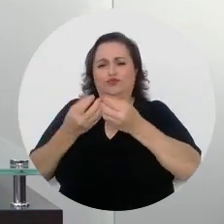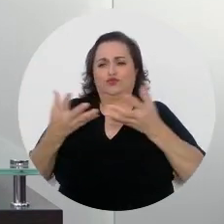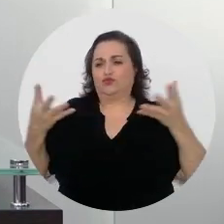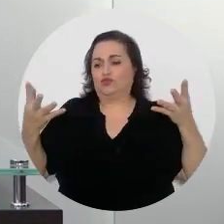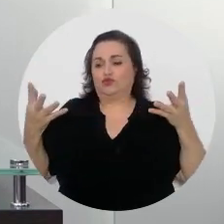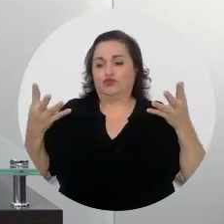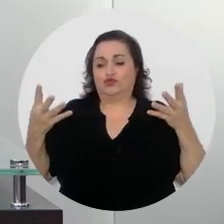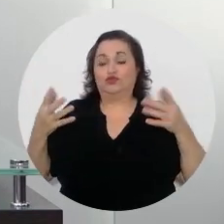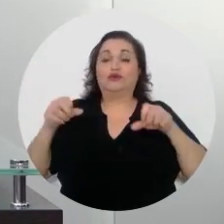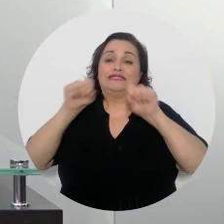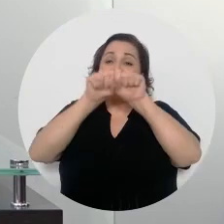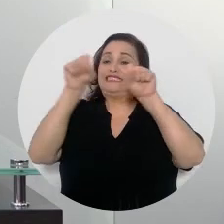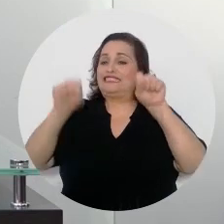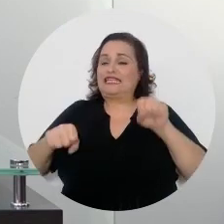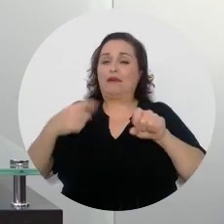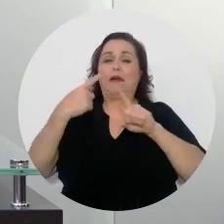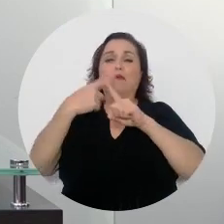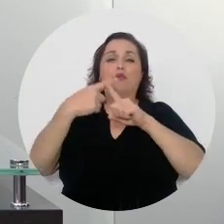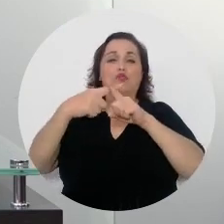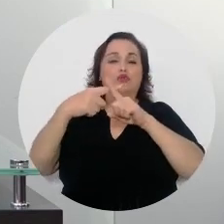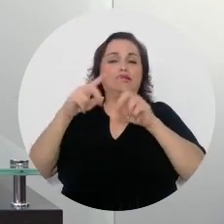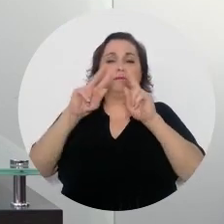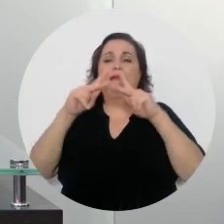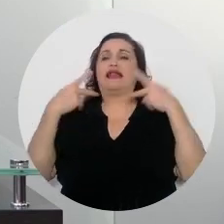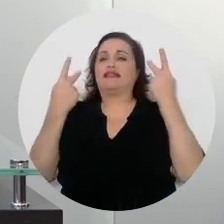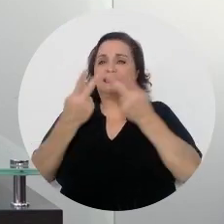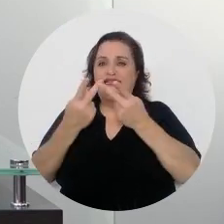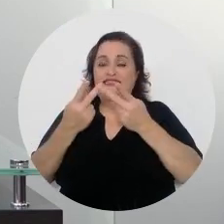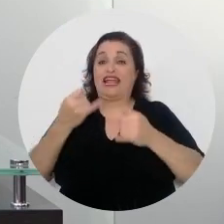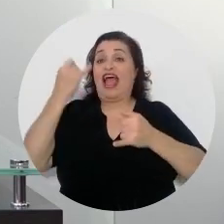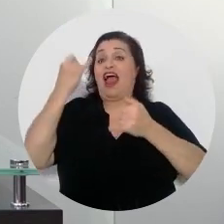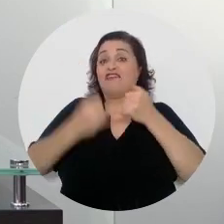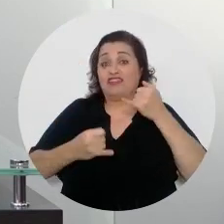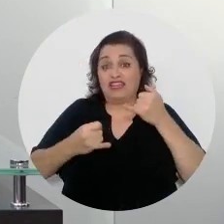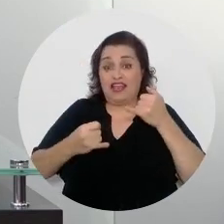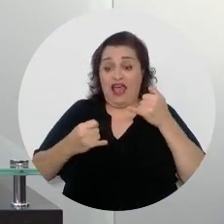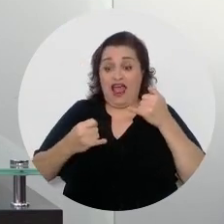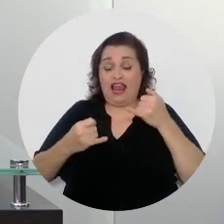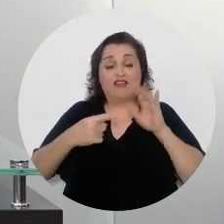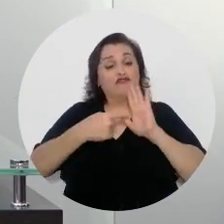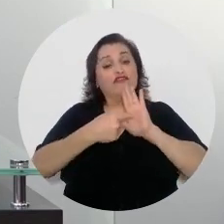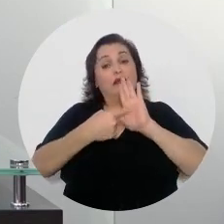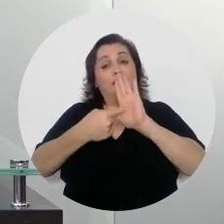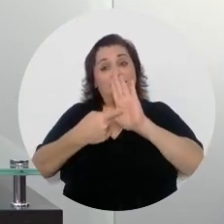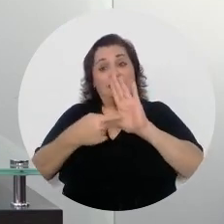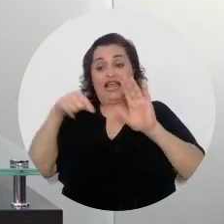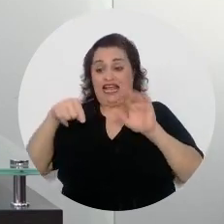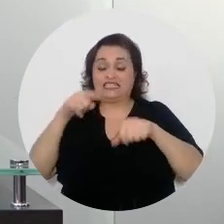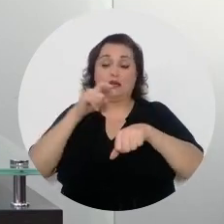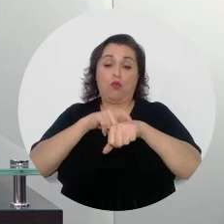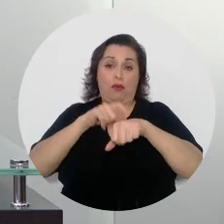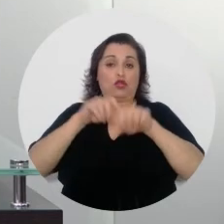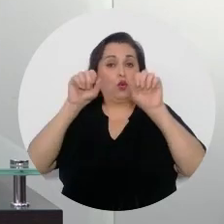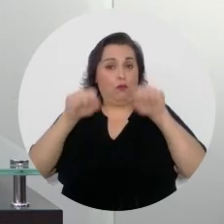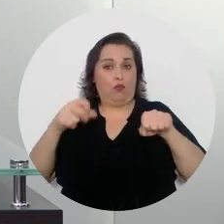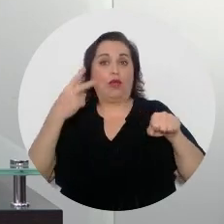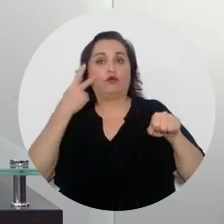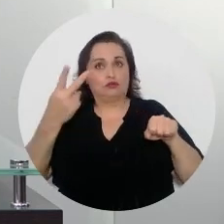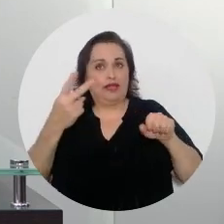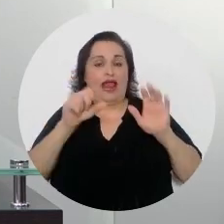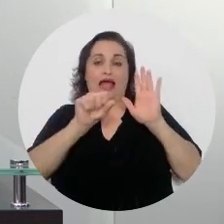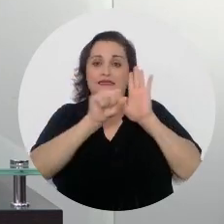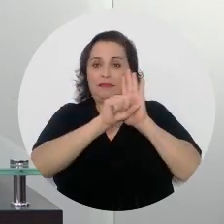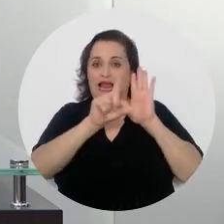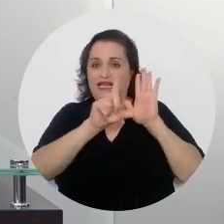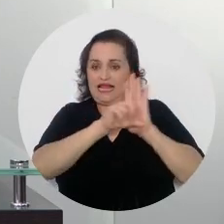muchísimos partidos, viene a ser un sistema multipartidista, que al final de cuentas se representa en este momento,